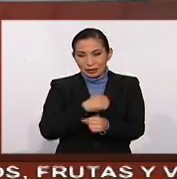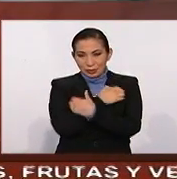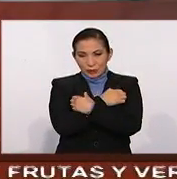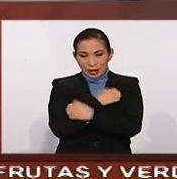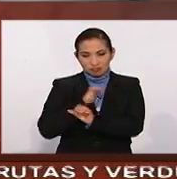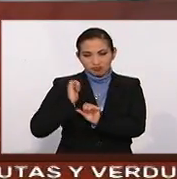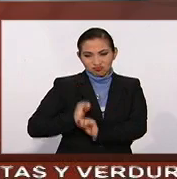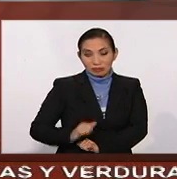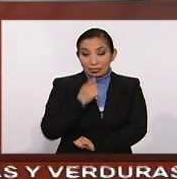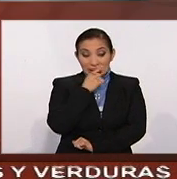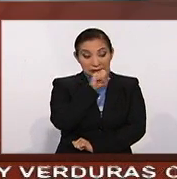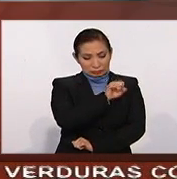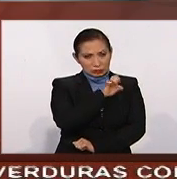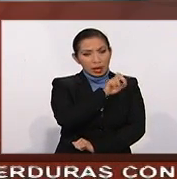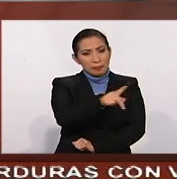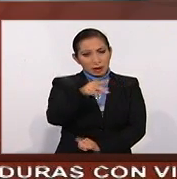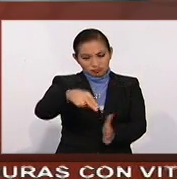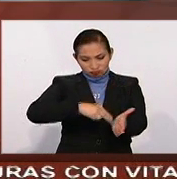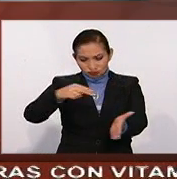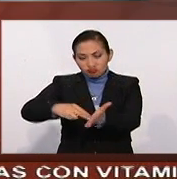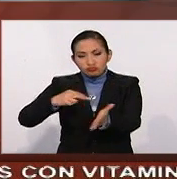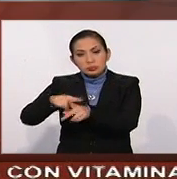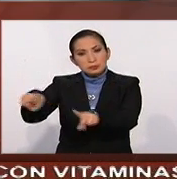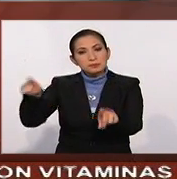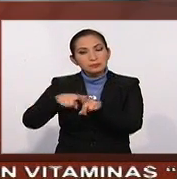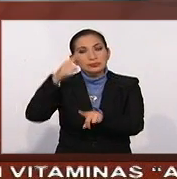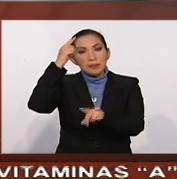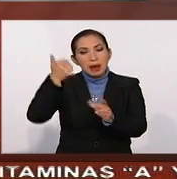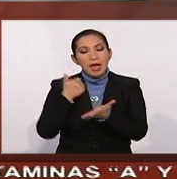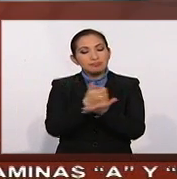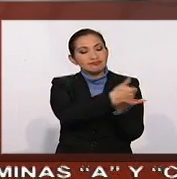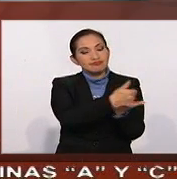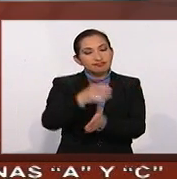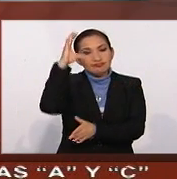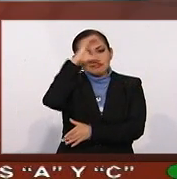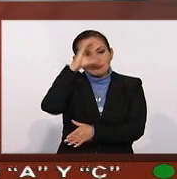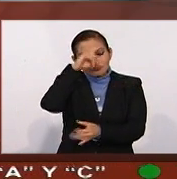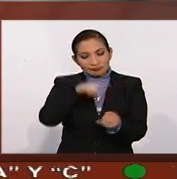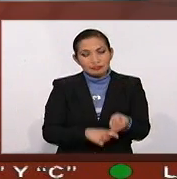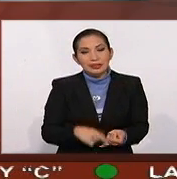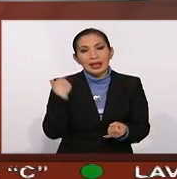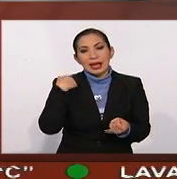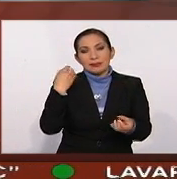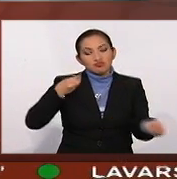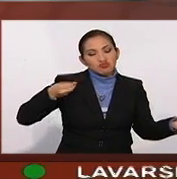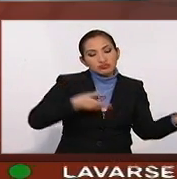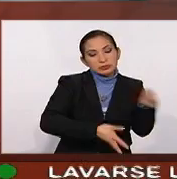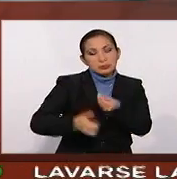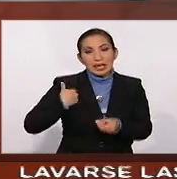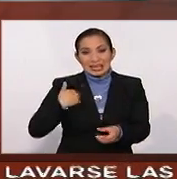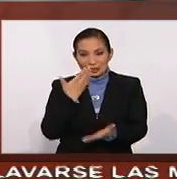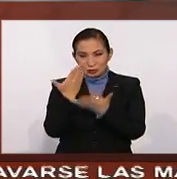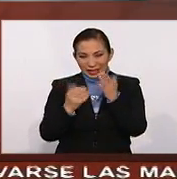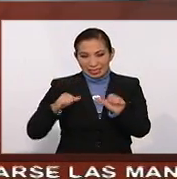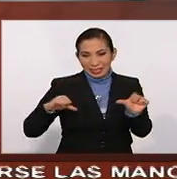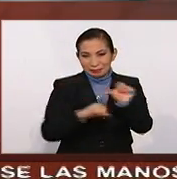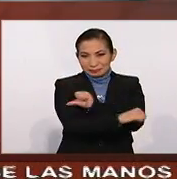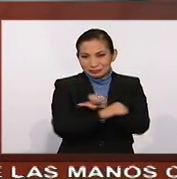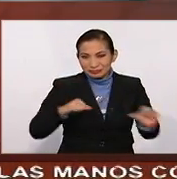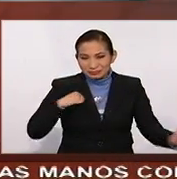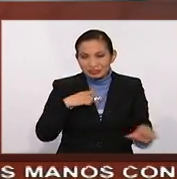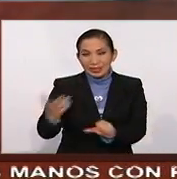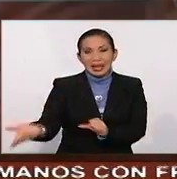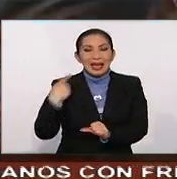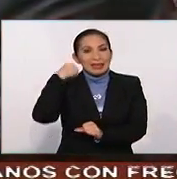dio a conocer que la SEP firmó una serie de acuerdos para promover la cooperación científica, intercambios estudiantiles, capacitación en